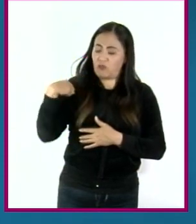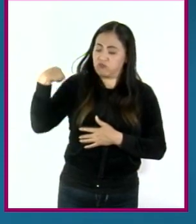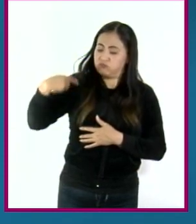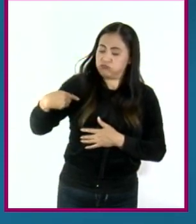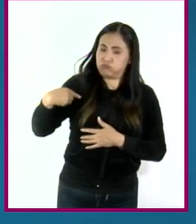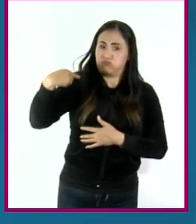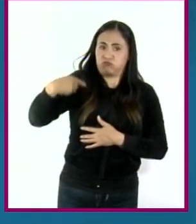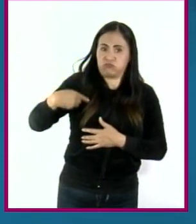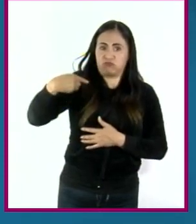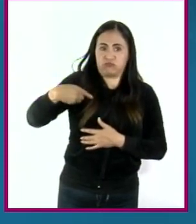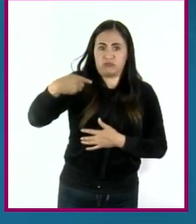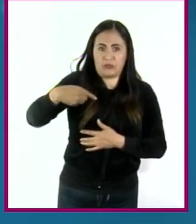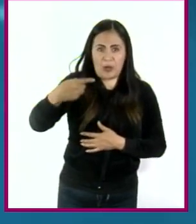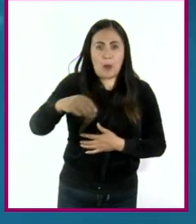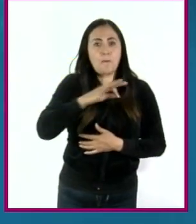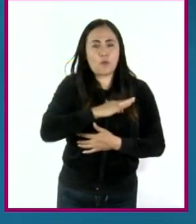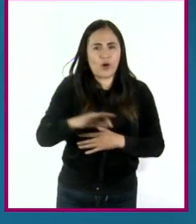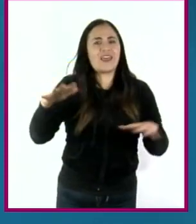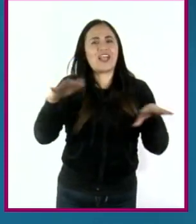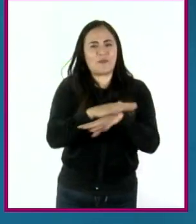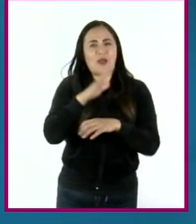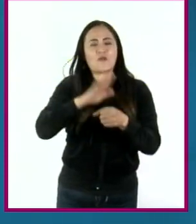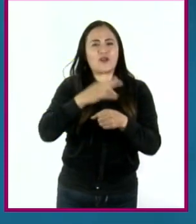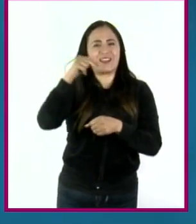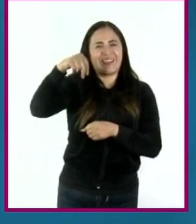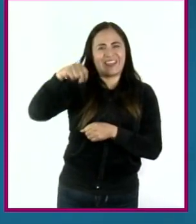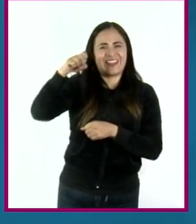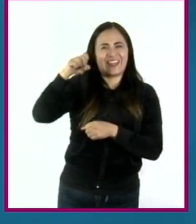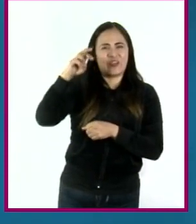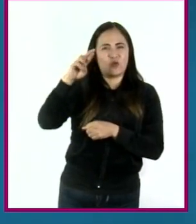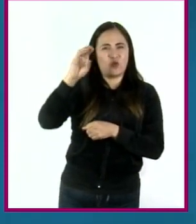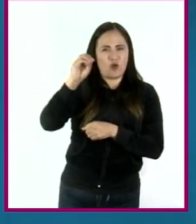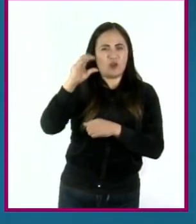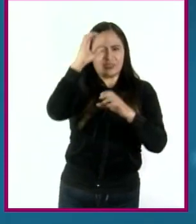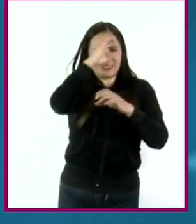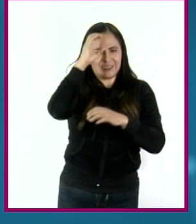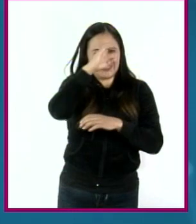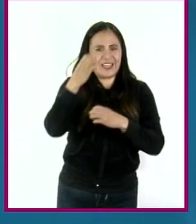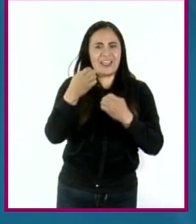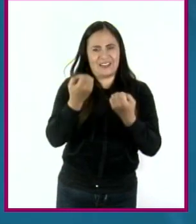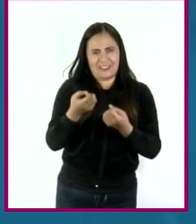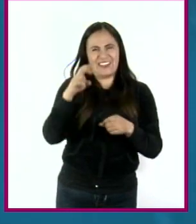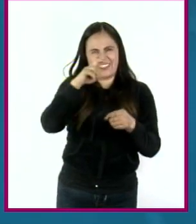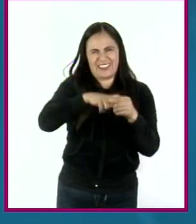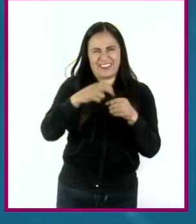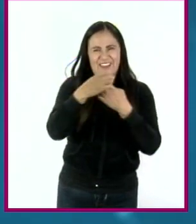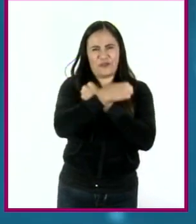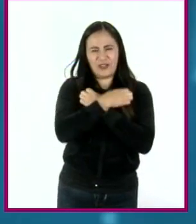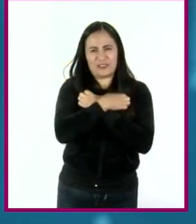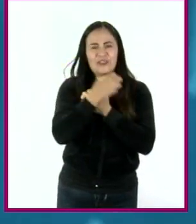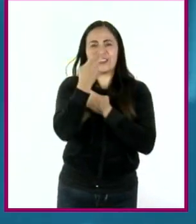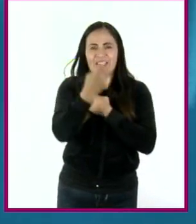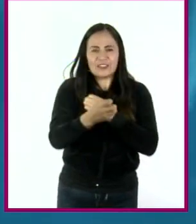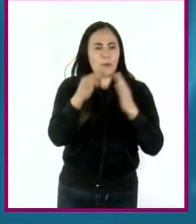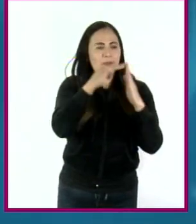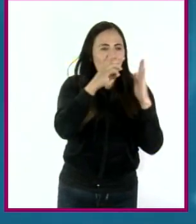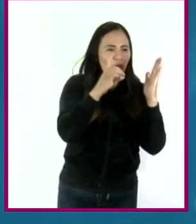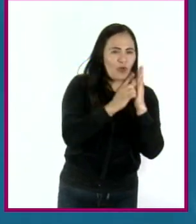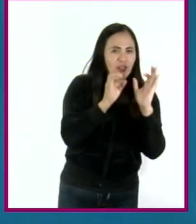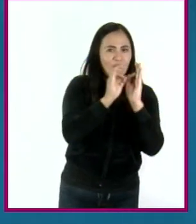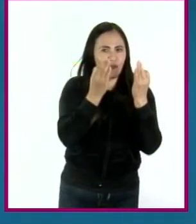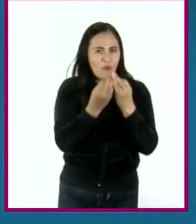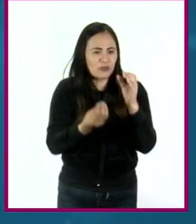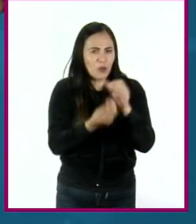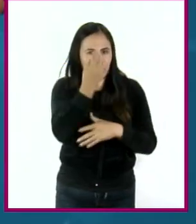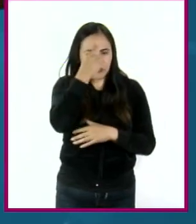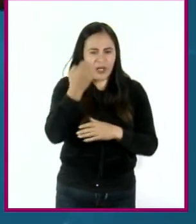puede cambiar con la aplicación de la neurociencia en la educación. Y crearse modelos más innovadores acorde a las necesidades de los estudiantes